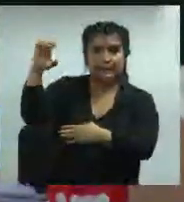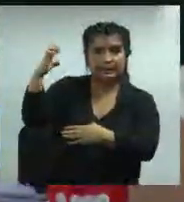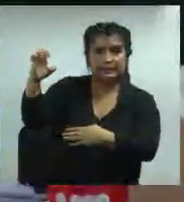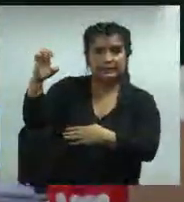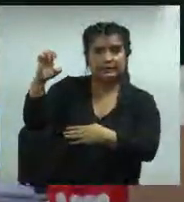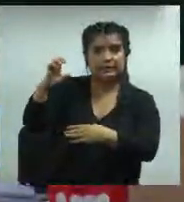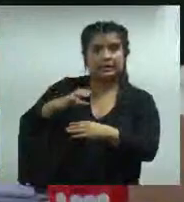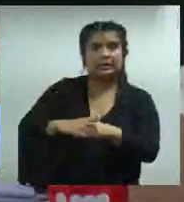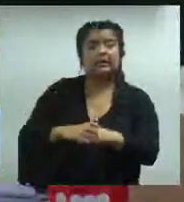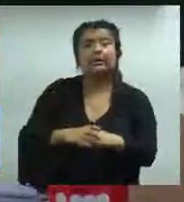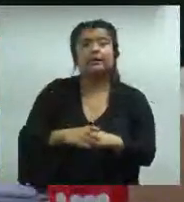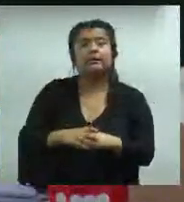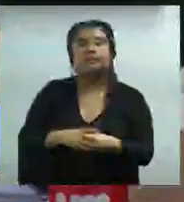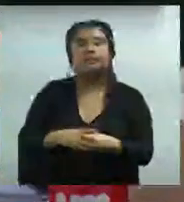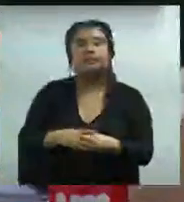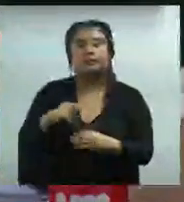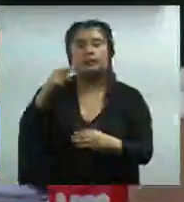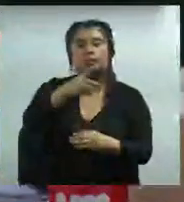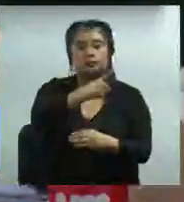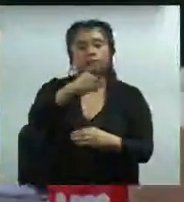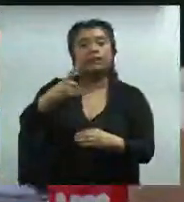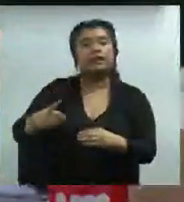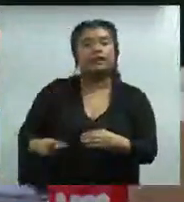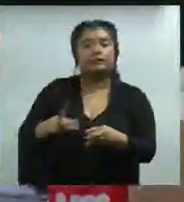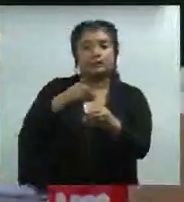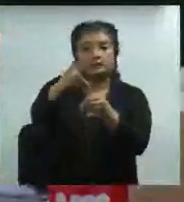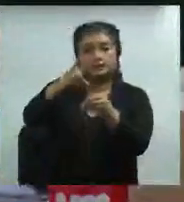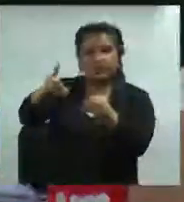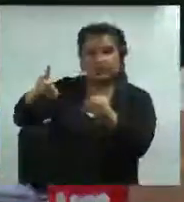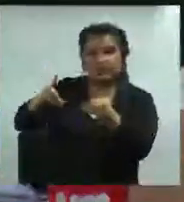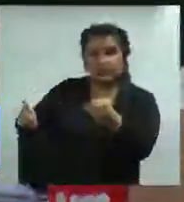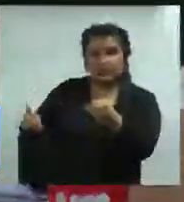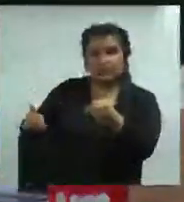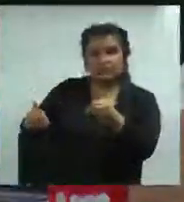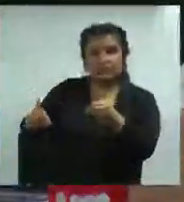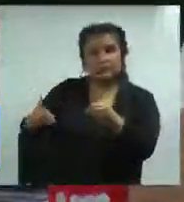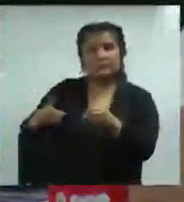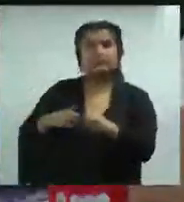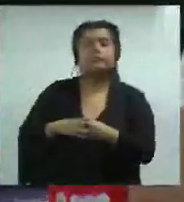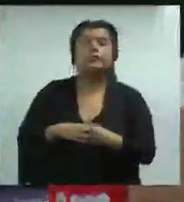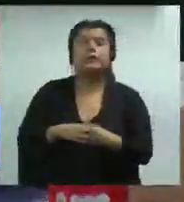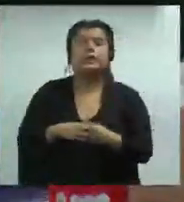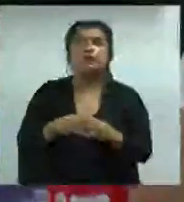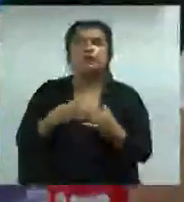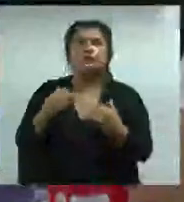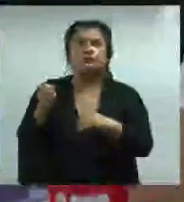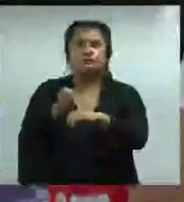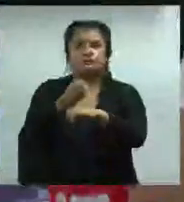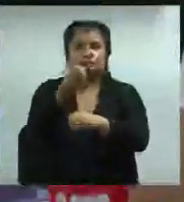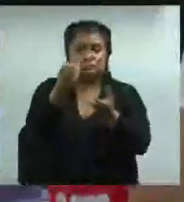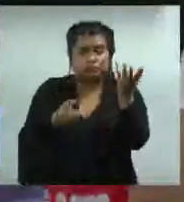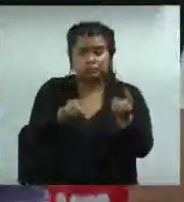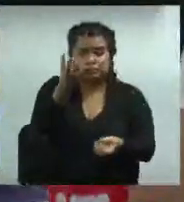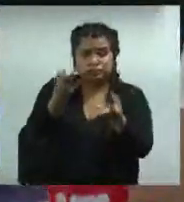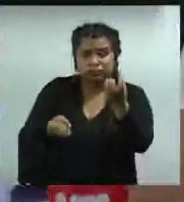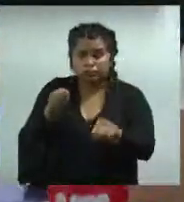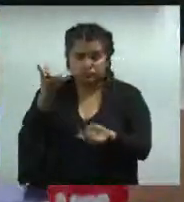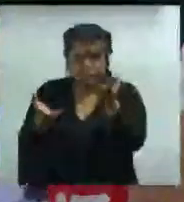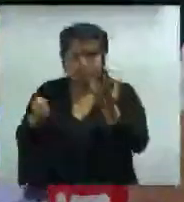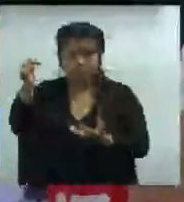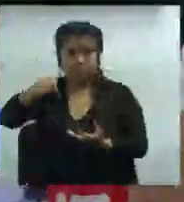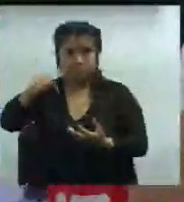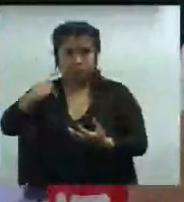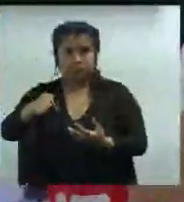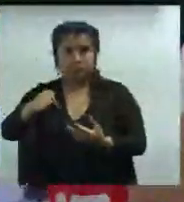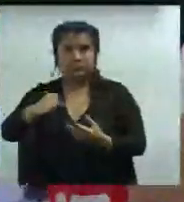usted llama a la CONRED, los delegados departamentales de la CONRED no saben ni siquiera en qué territorios hay incendios hoy por hoy. y